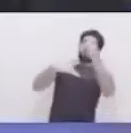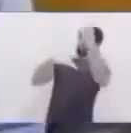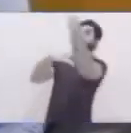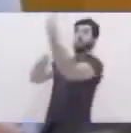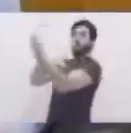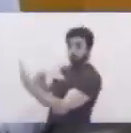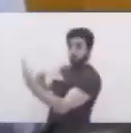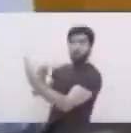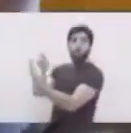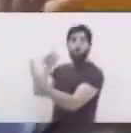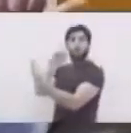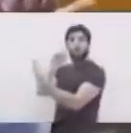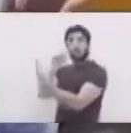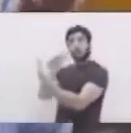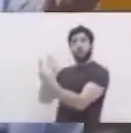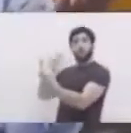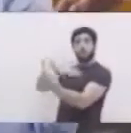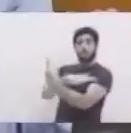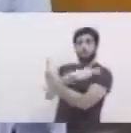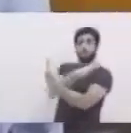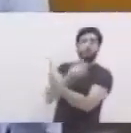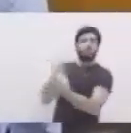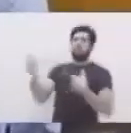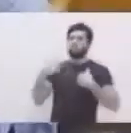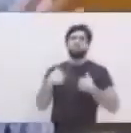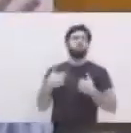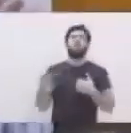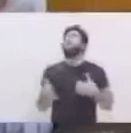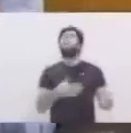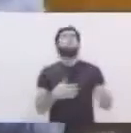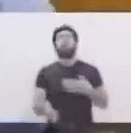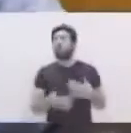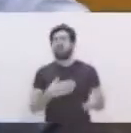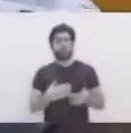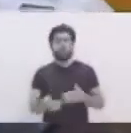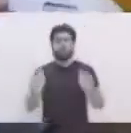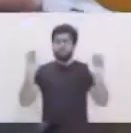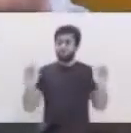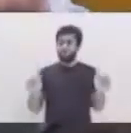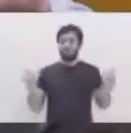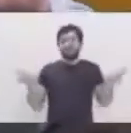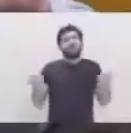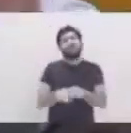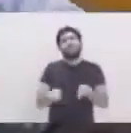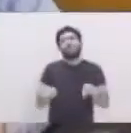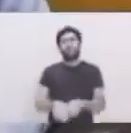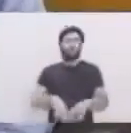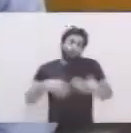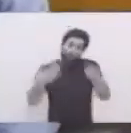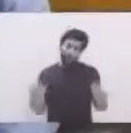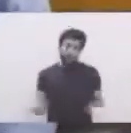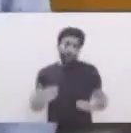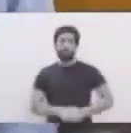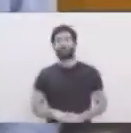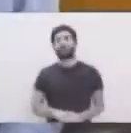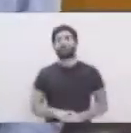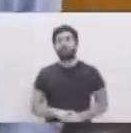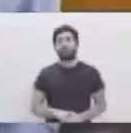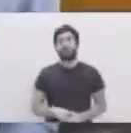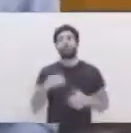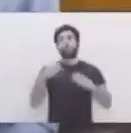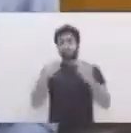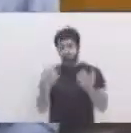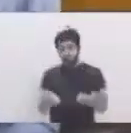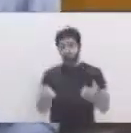lado. Pero eso no le importa a los niños. Las diferencias quedan por un lado. Por eso, siempre